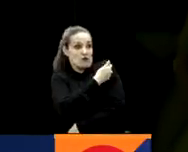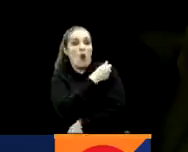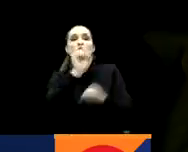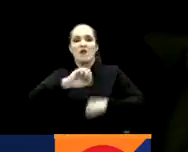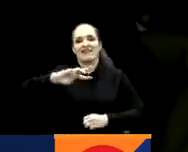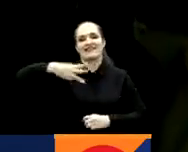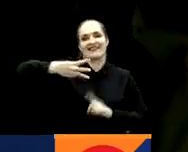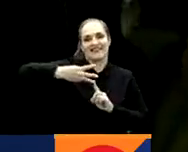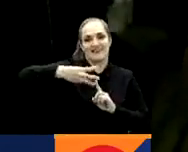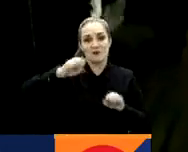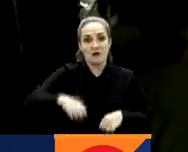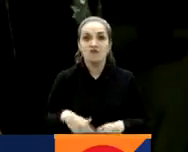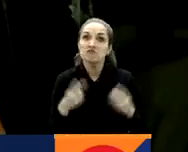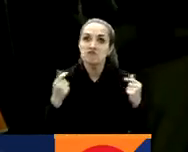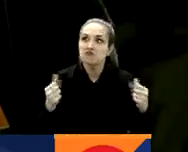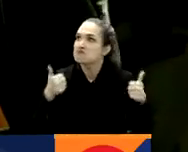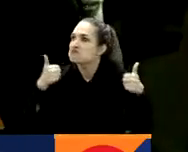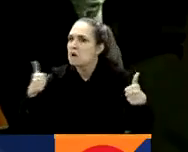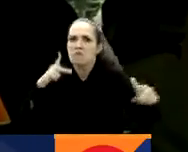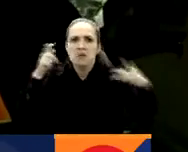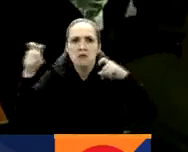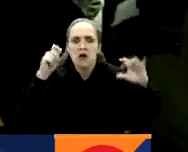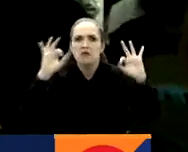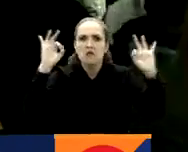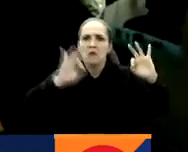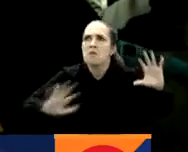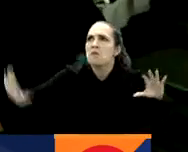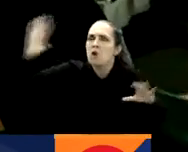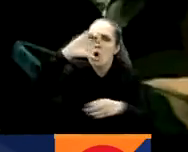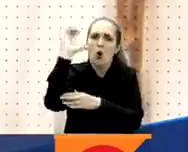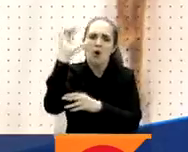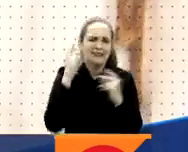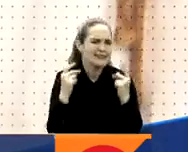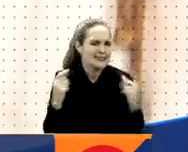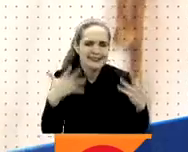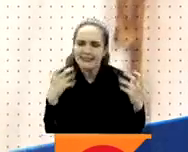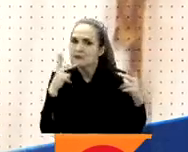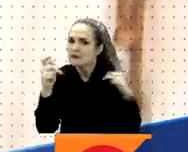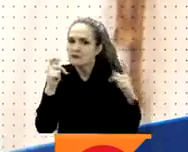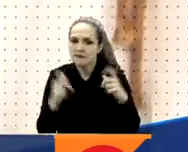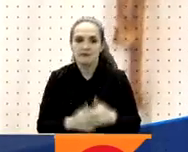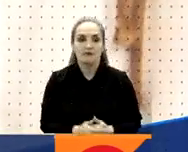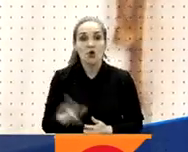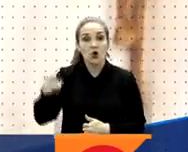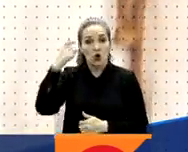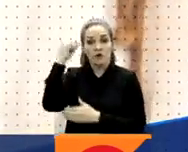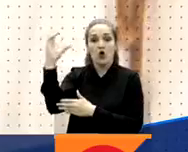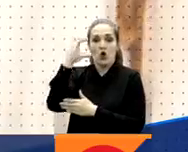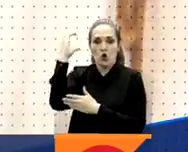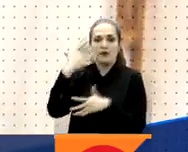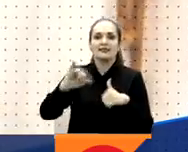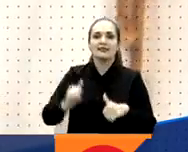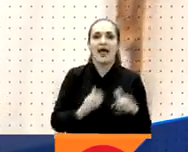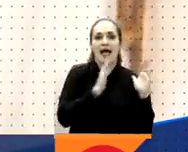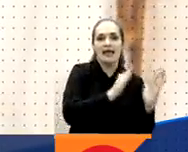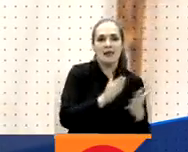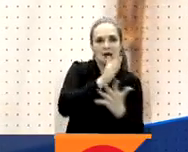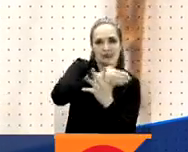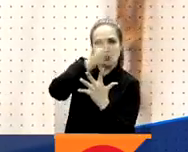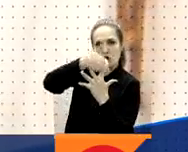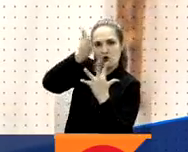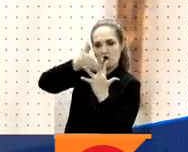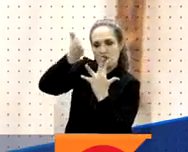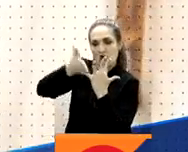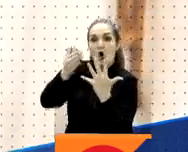que se está acelerando muy bien el ritmo de vacunación, pero necesitamos acelerarlo aún más. El Gobierno Nacional dispuso 5 etapas. La primera,